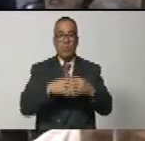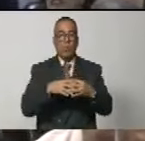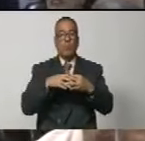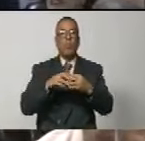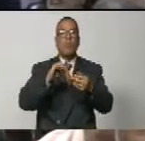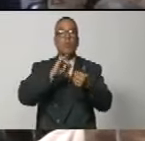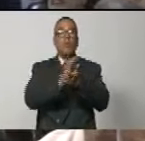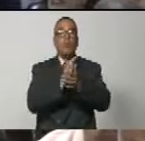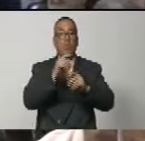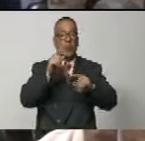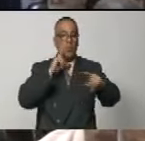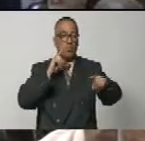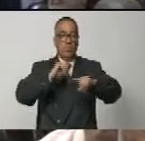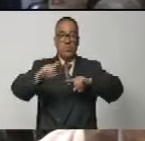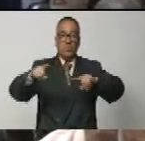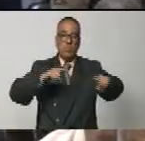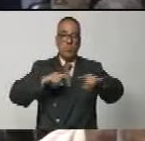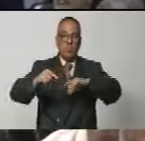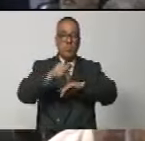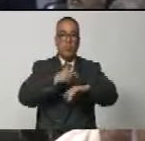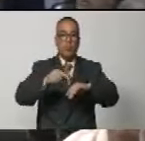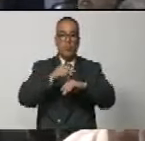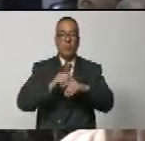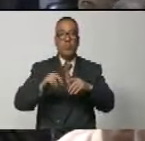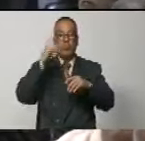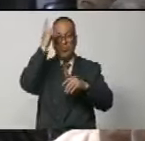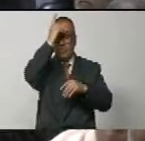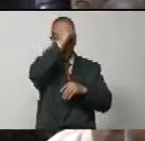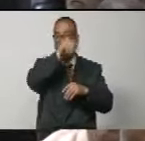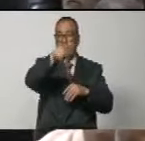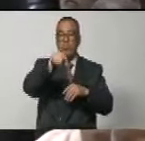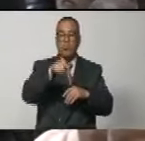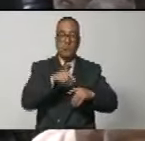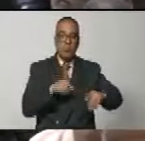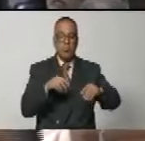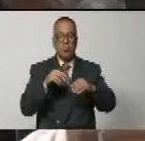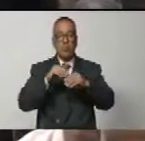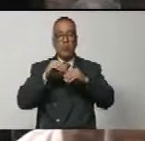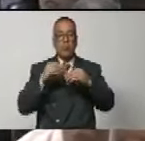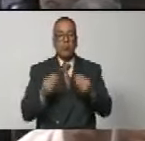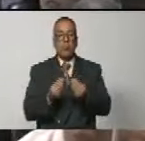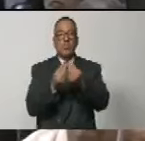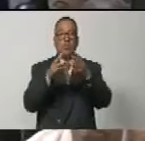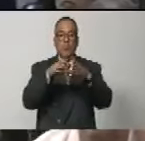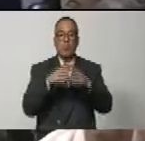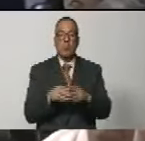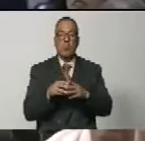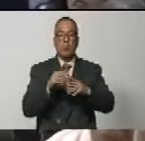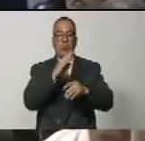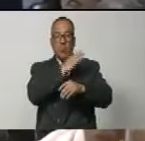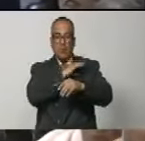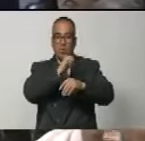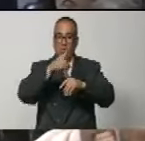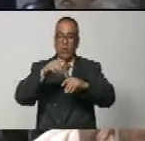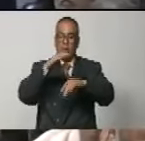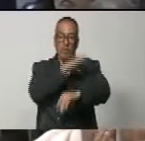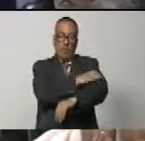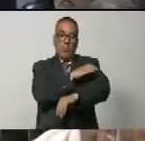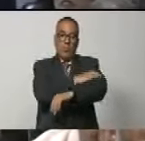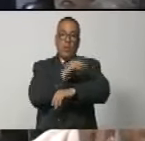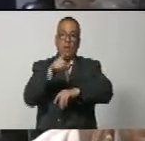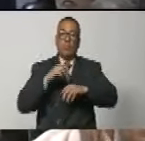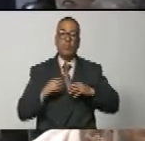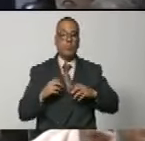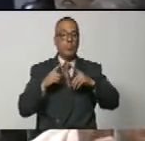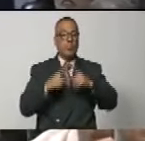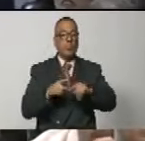que con las órdenes ejecutivas emitidas por Donald Trump en colusión con la dirigencia opositora que en ese